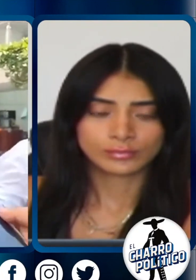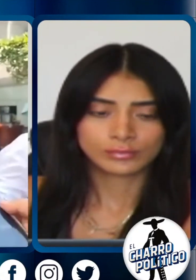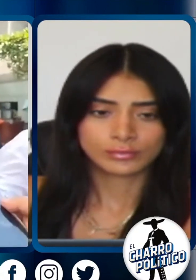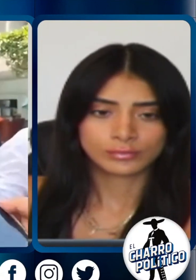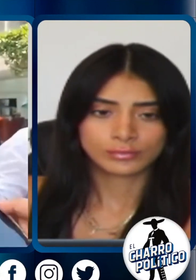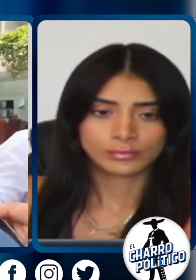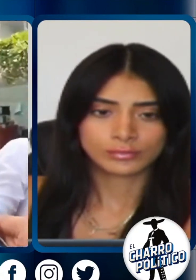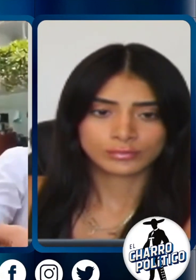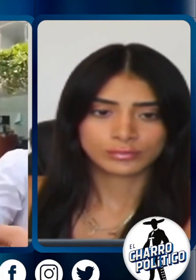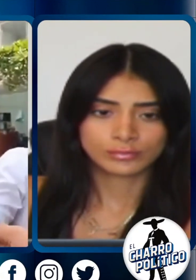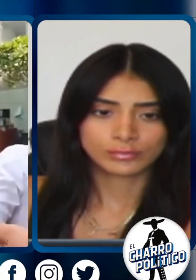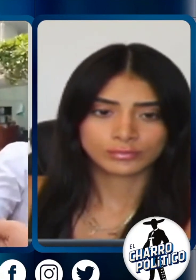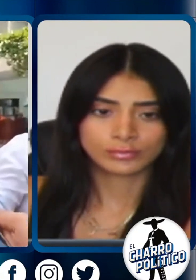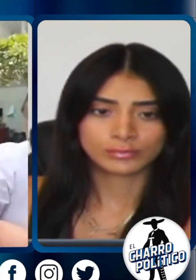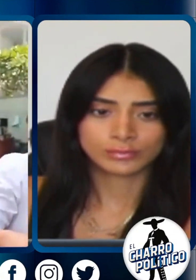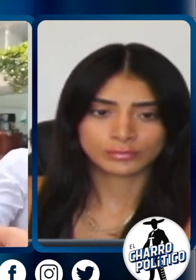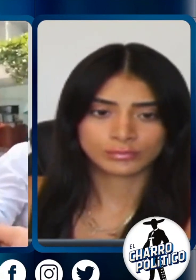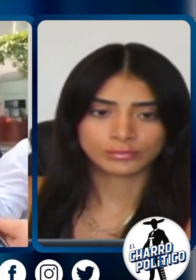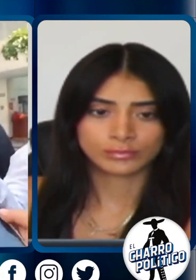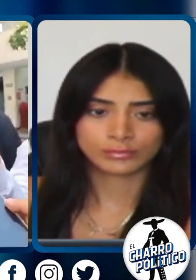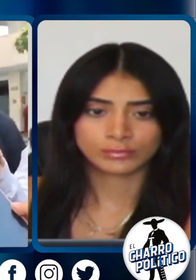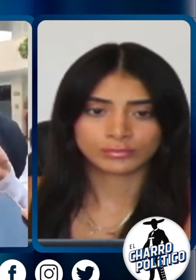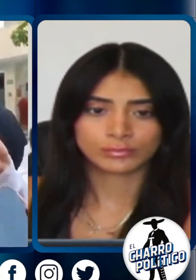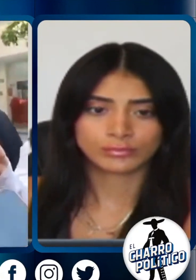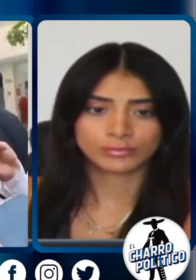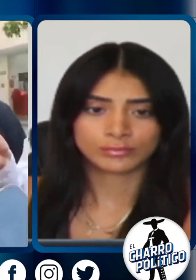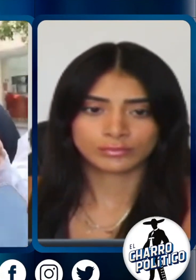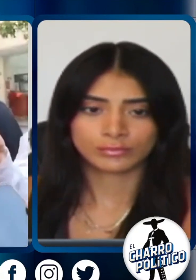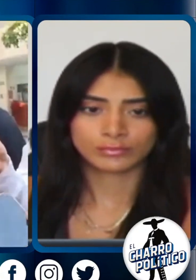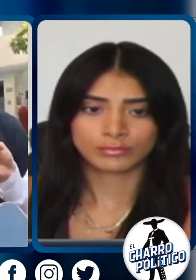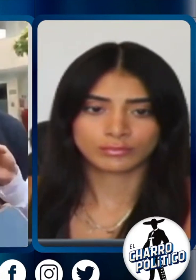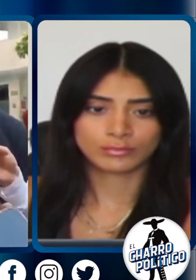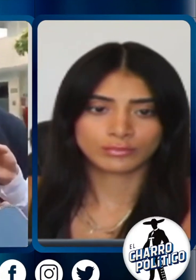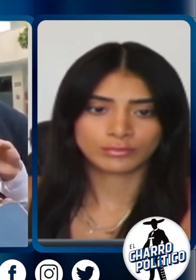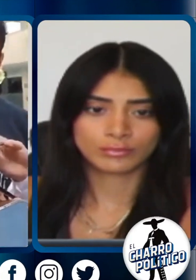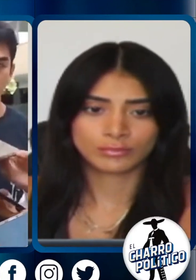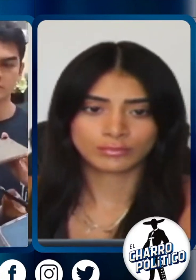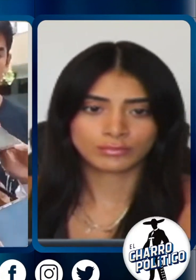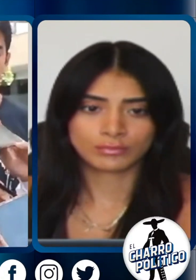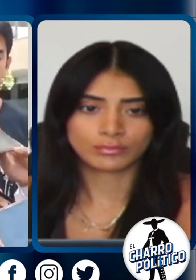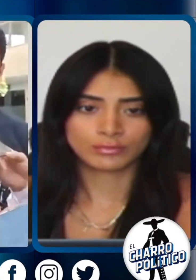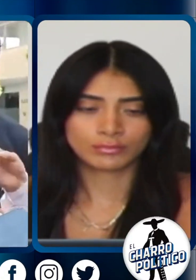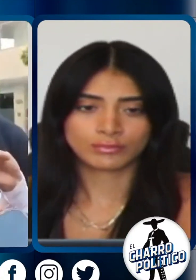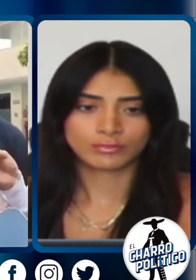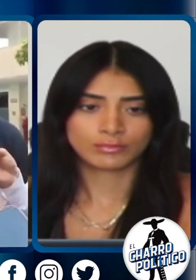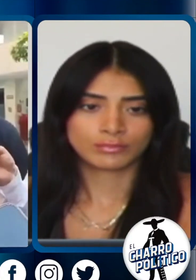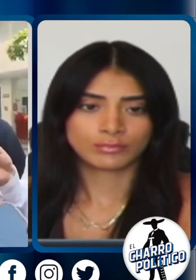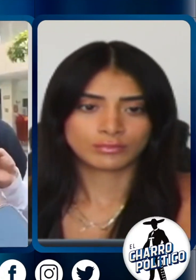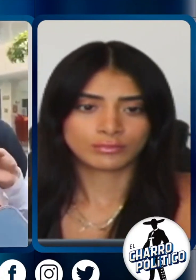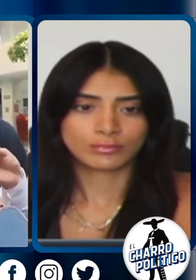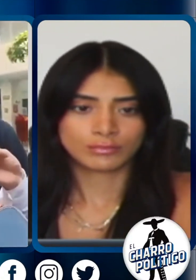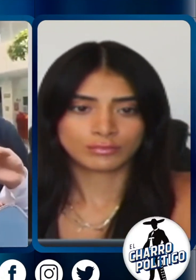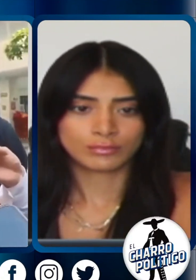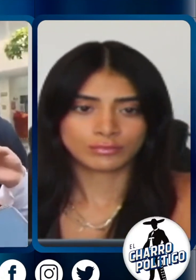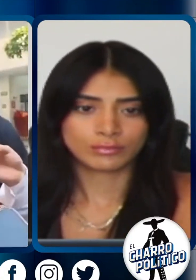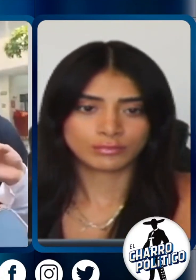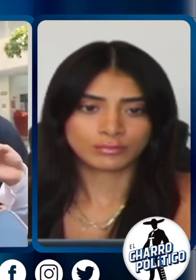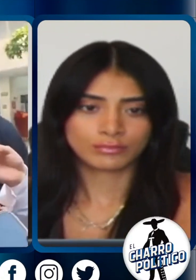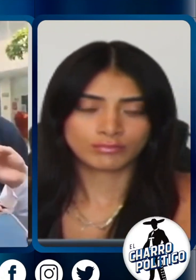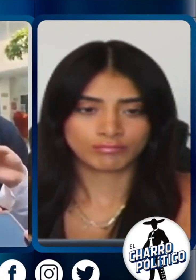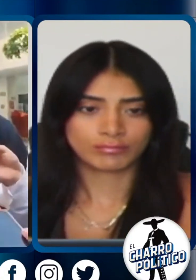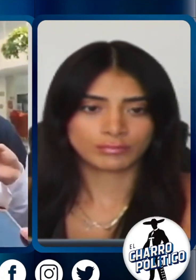Adán Augusto, el secretario de Gobernación, el ex canciller Marcelo Ebrard y el senador Ricardo Monreal y el